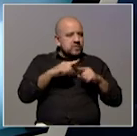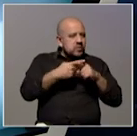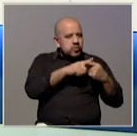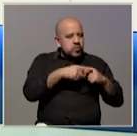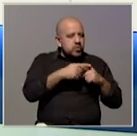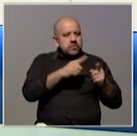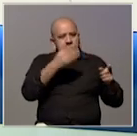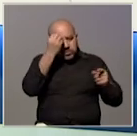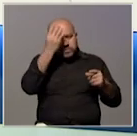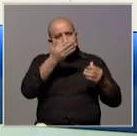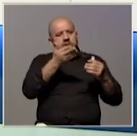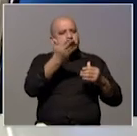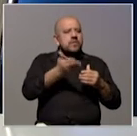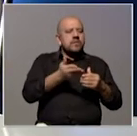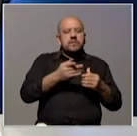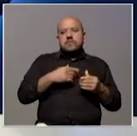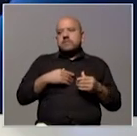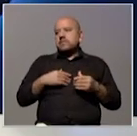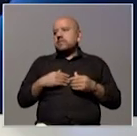qué concepto tiene de ella